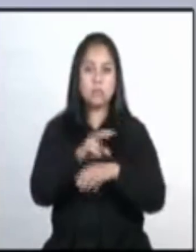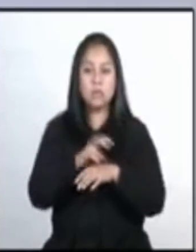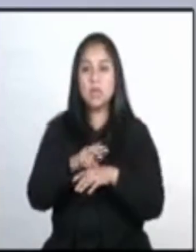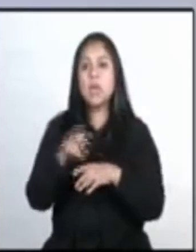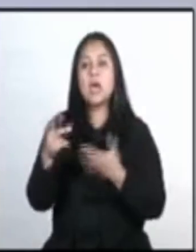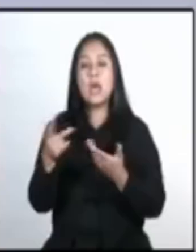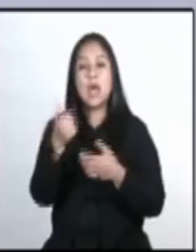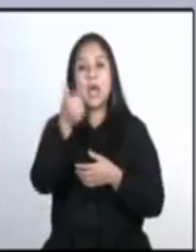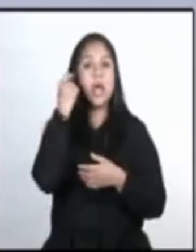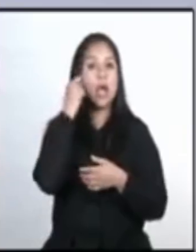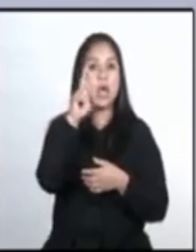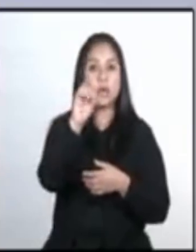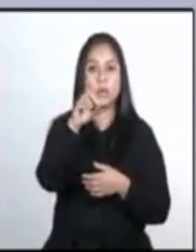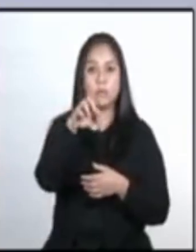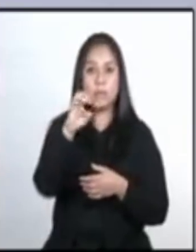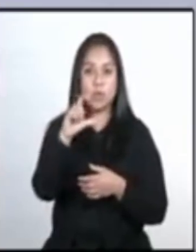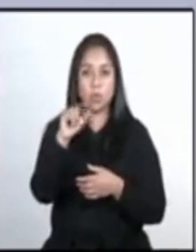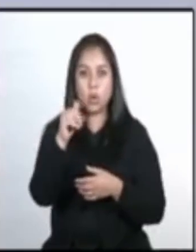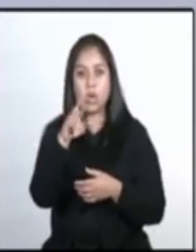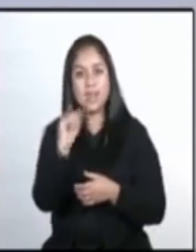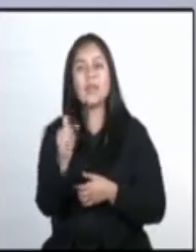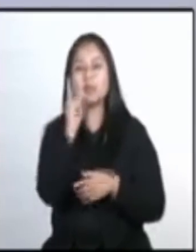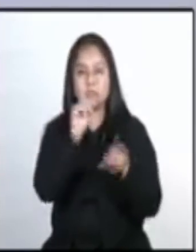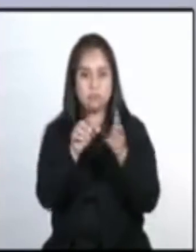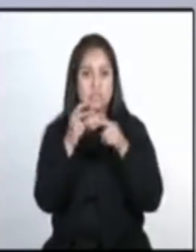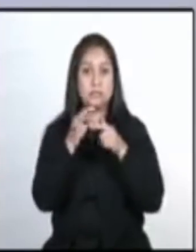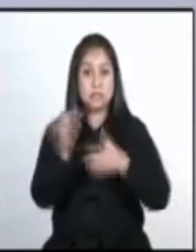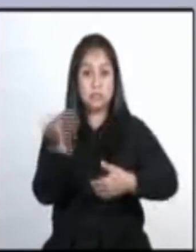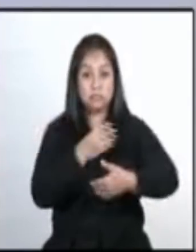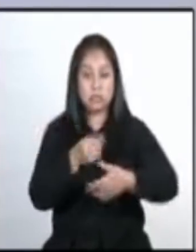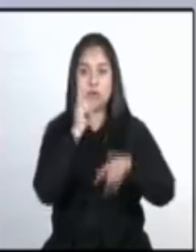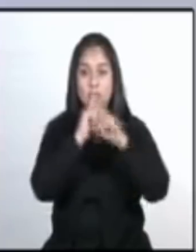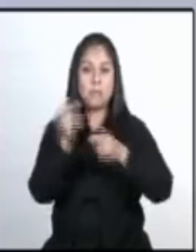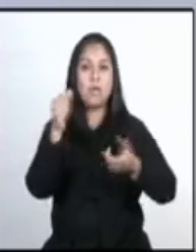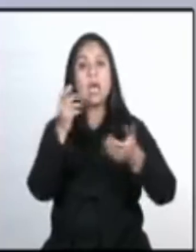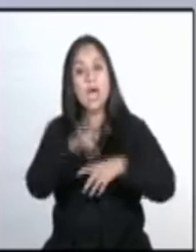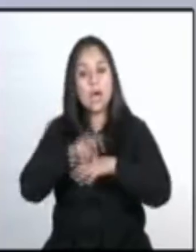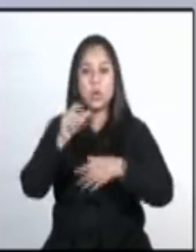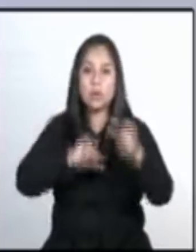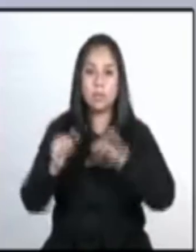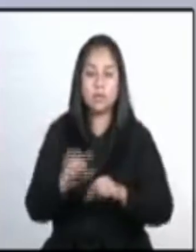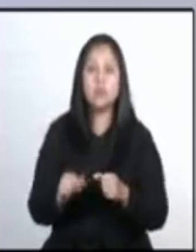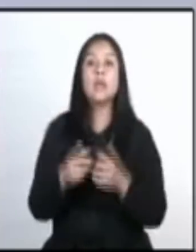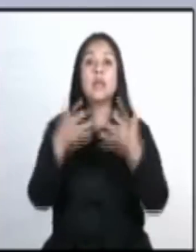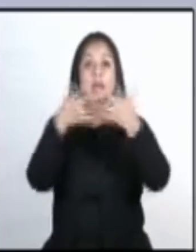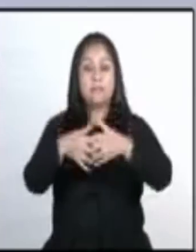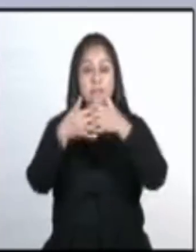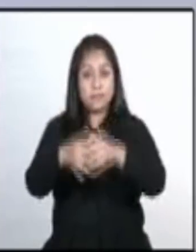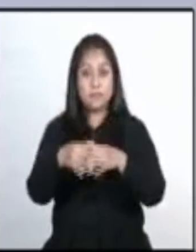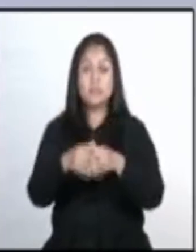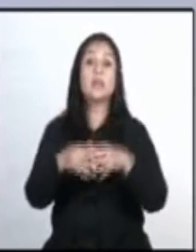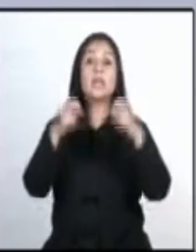pero especialmente las labores agrícolas de recolección y empresas de agroquímicos. La industria dedicada a la producción de